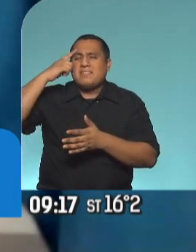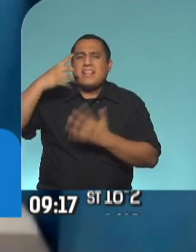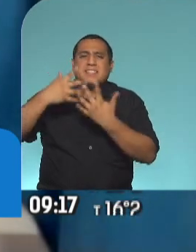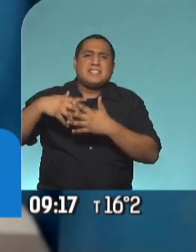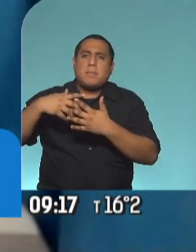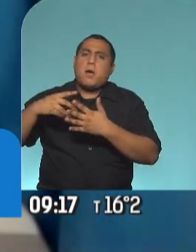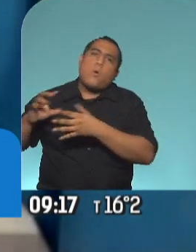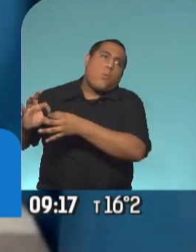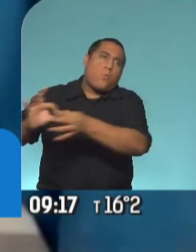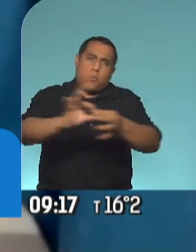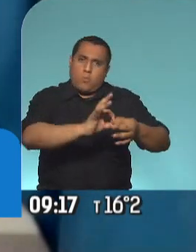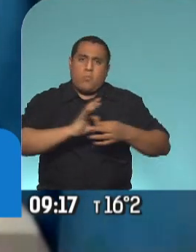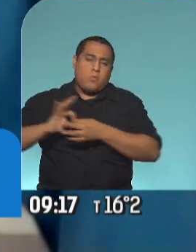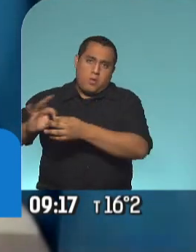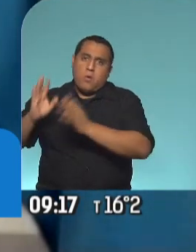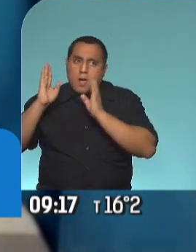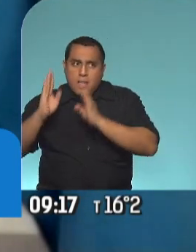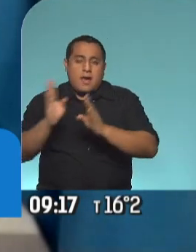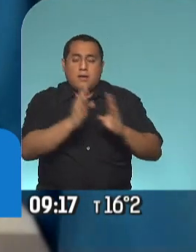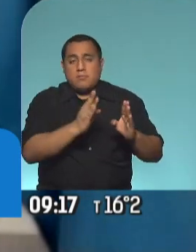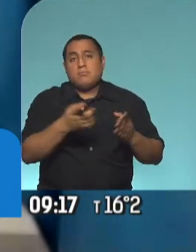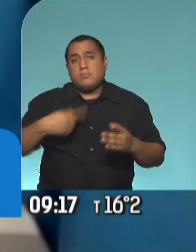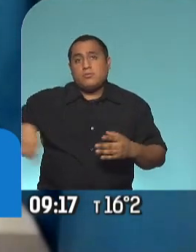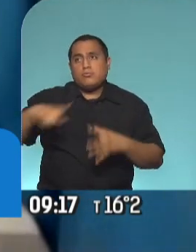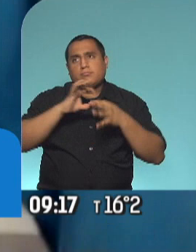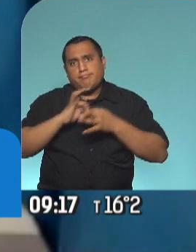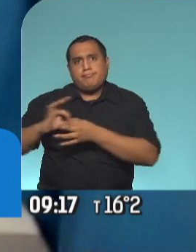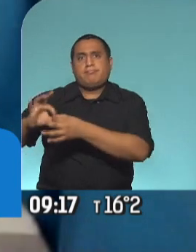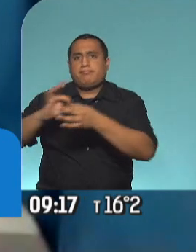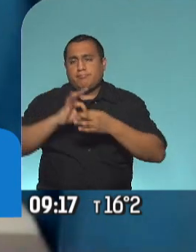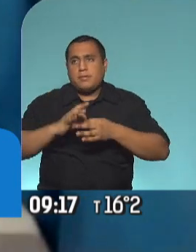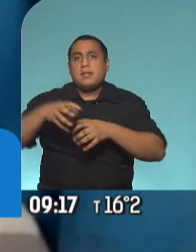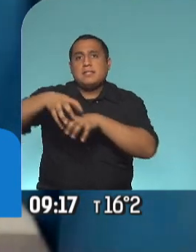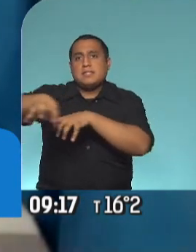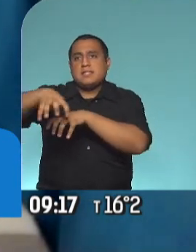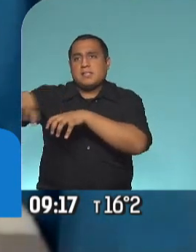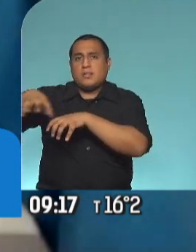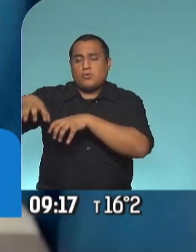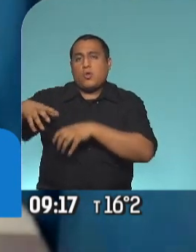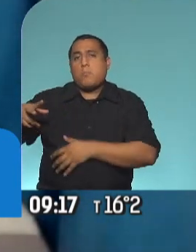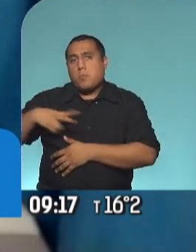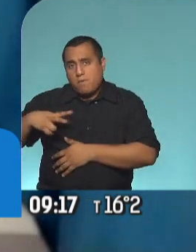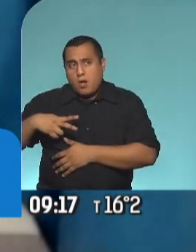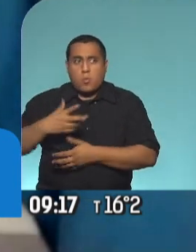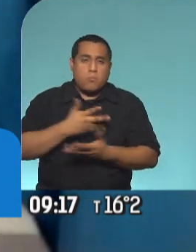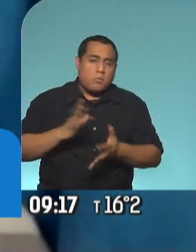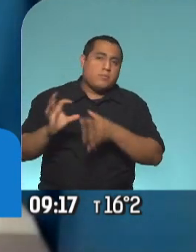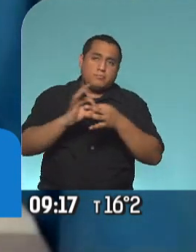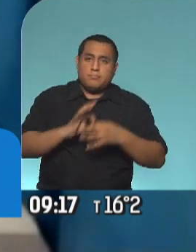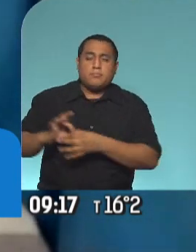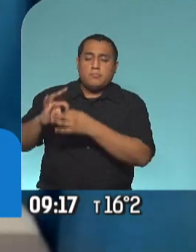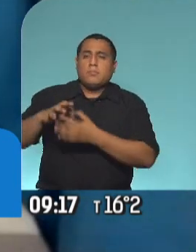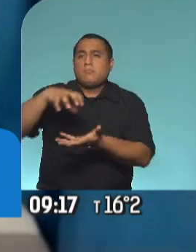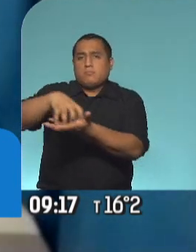atención y verdaderamente trabajamos en forma conjunta con el sector privado, atendiendo tanto en las